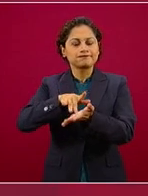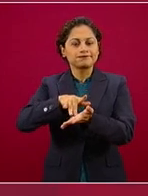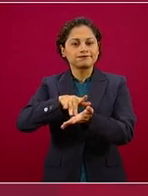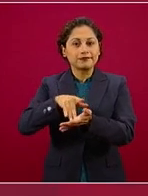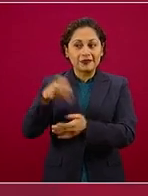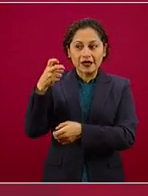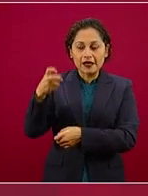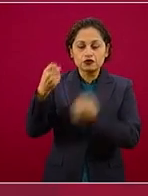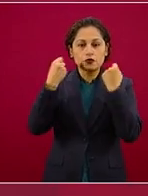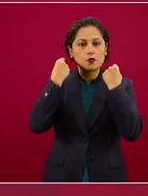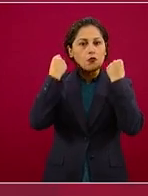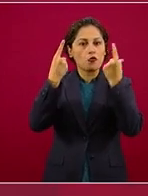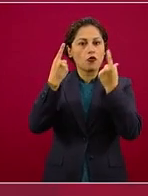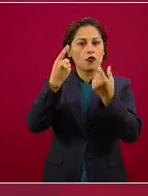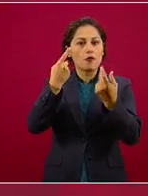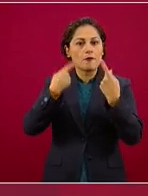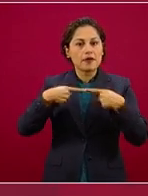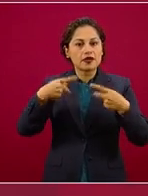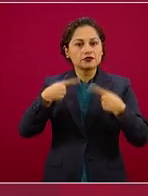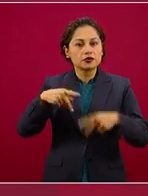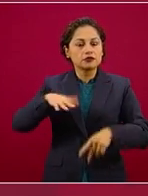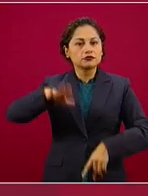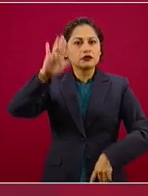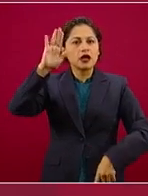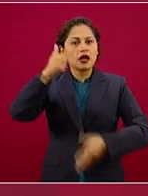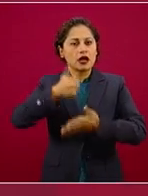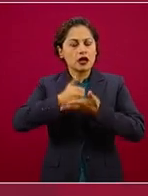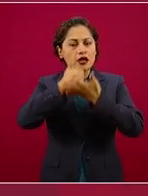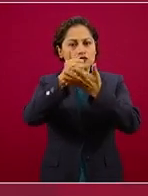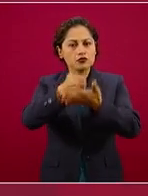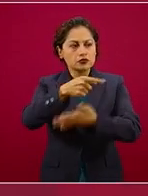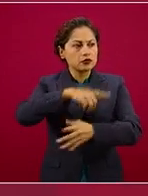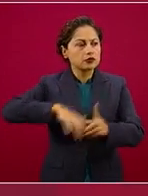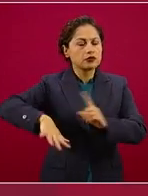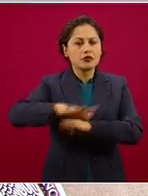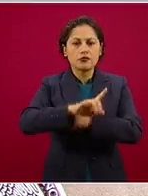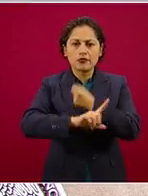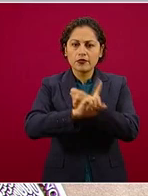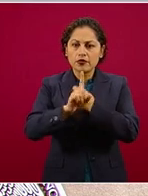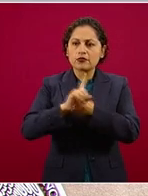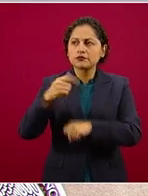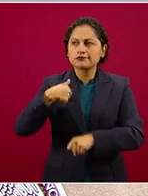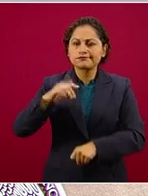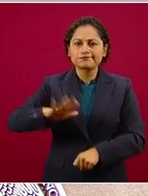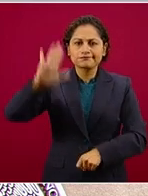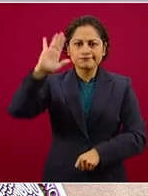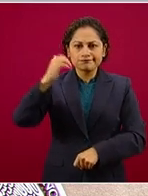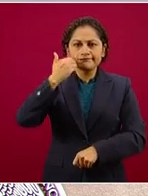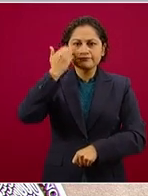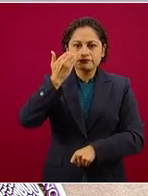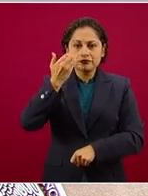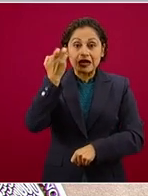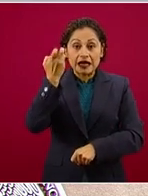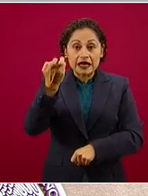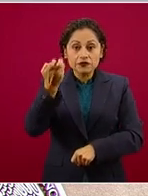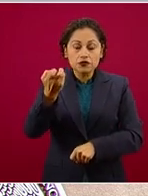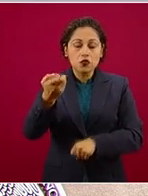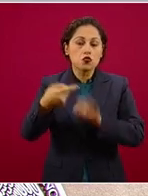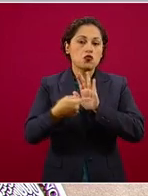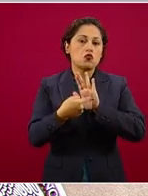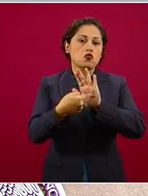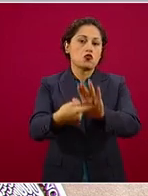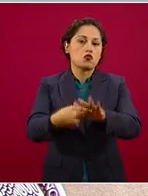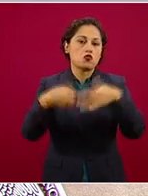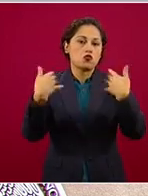de la gente de decir quiero ayudar, quiero apoyar en una situación de crisis. Y creo que eso lo debemos destacar de manera muy positiva.